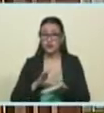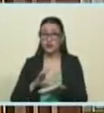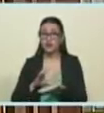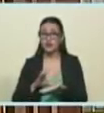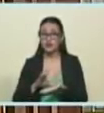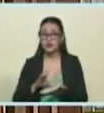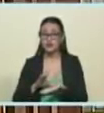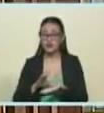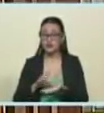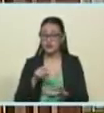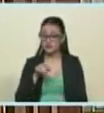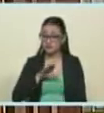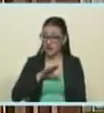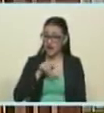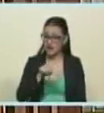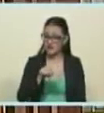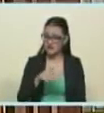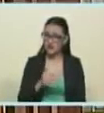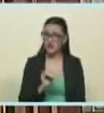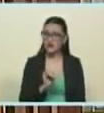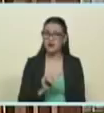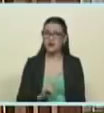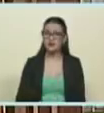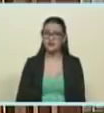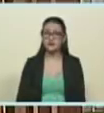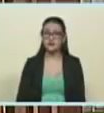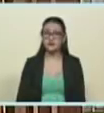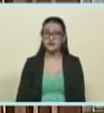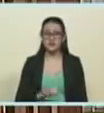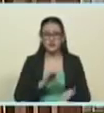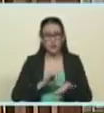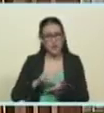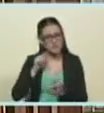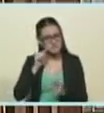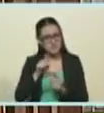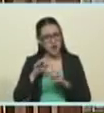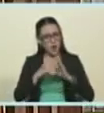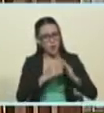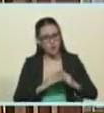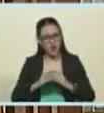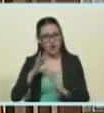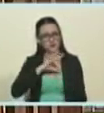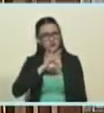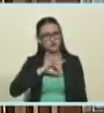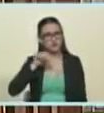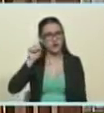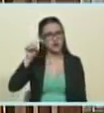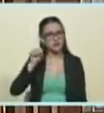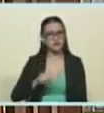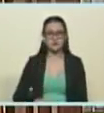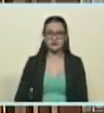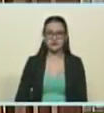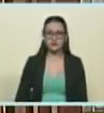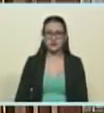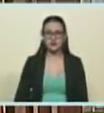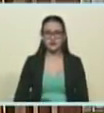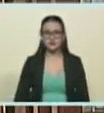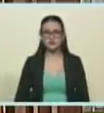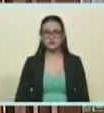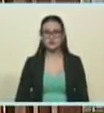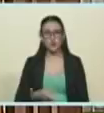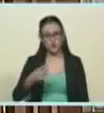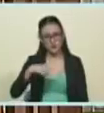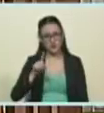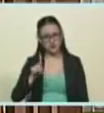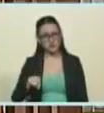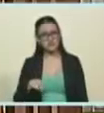buscó. Las ciudades comunales, las ciudades socialistas. Ustedes también, en Acción